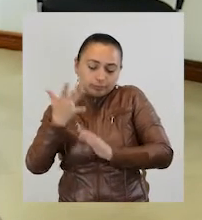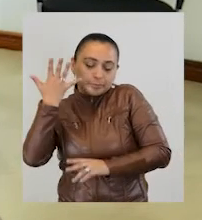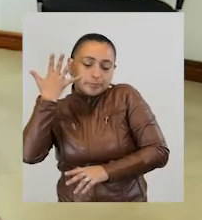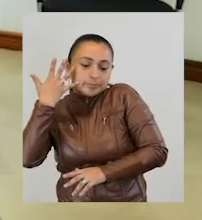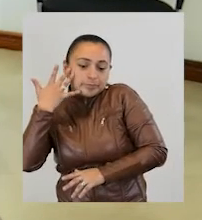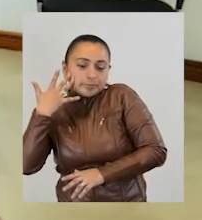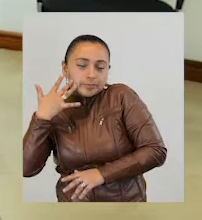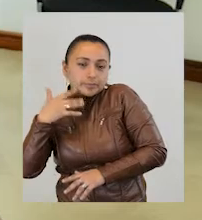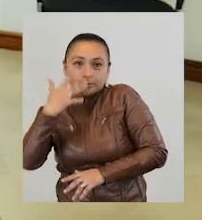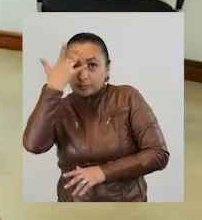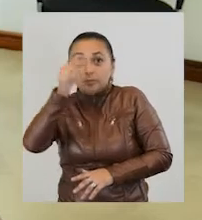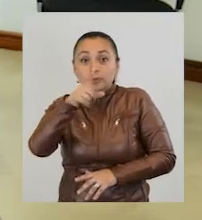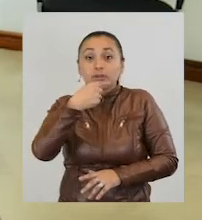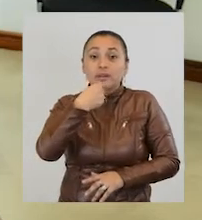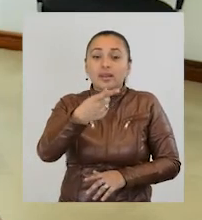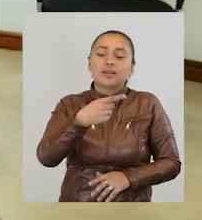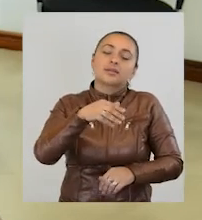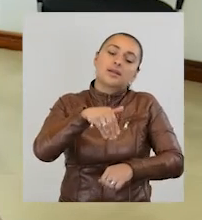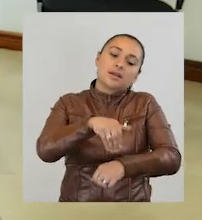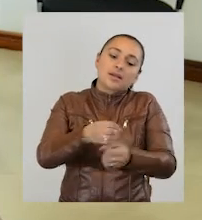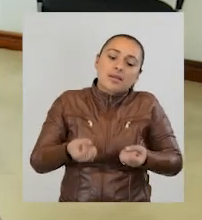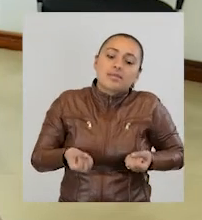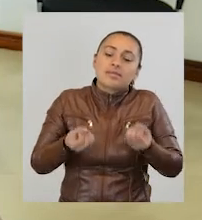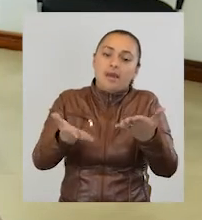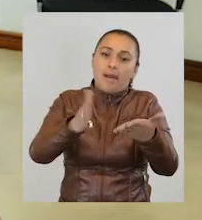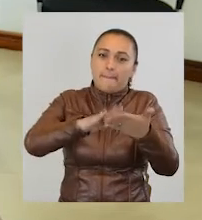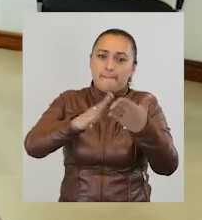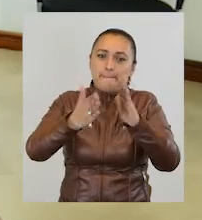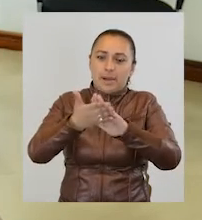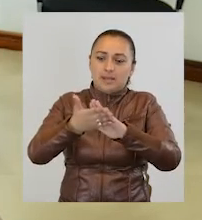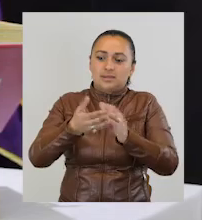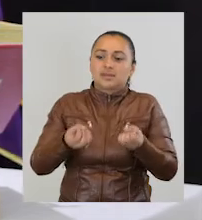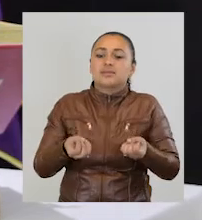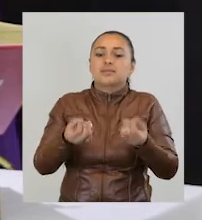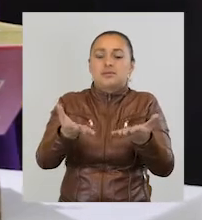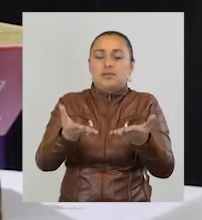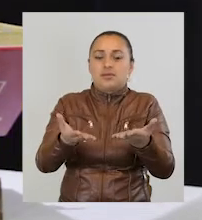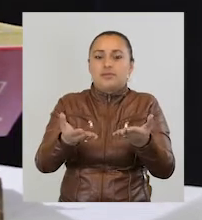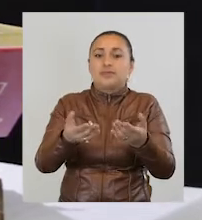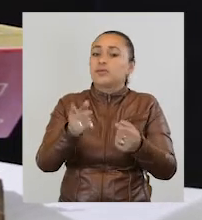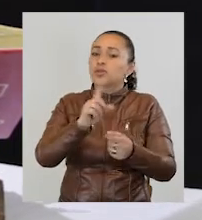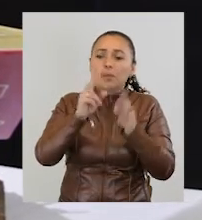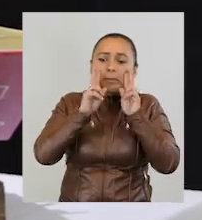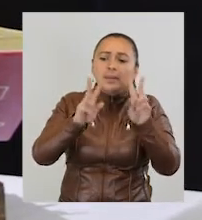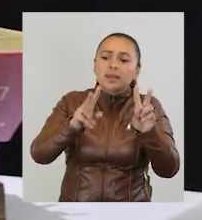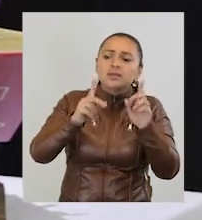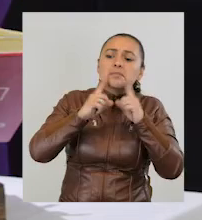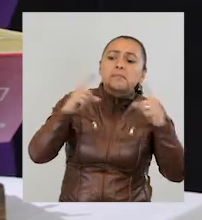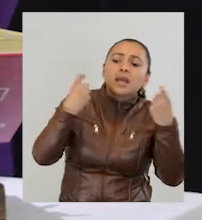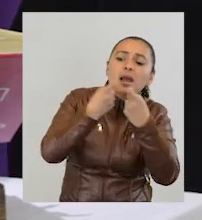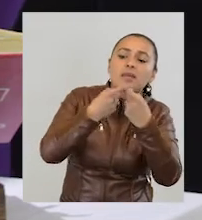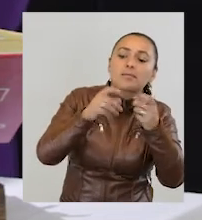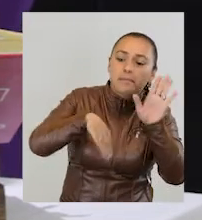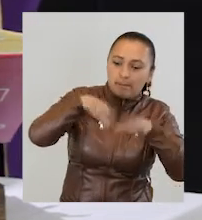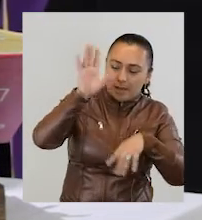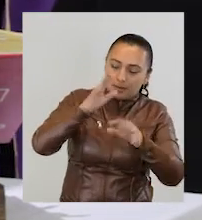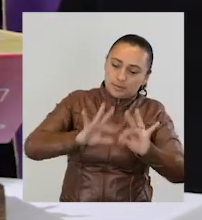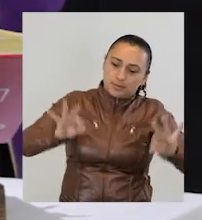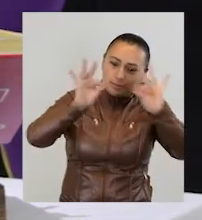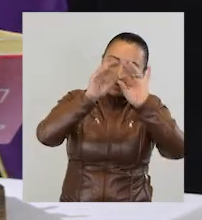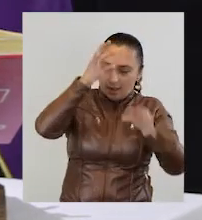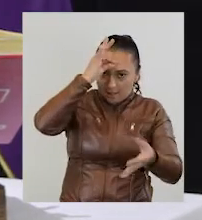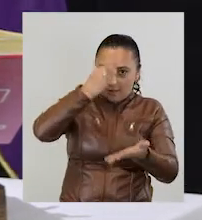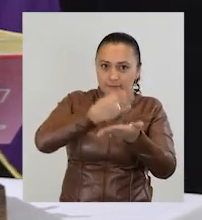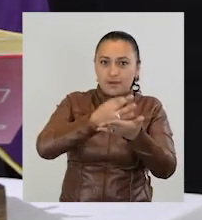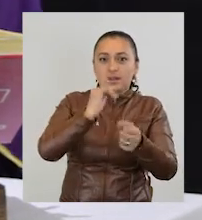males y concede la paz en nuestros días, pues tú mismo lo dijiste, mi paz les dejo, mi paz les doy. No mires, Señor, nuestro pecado,